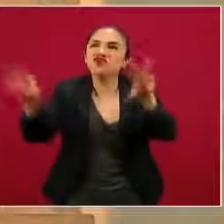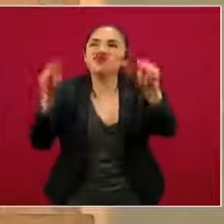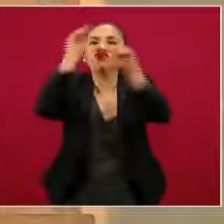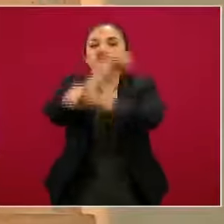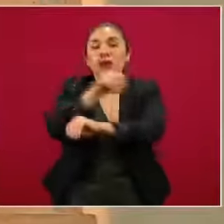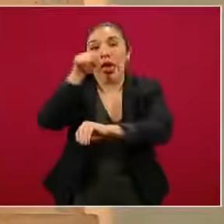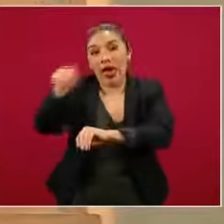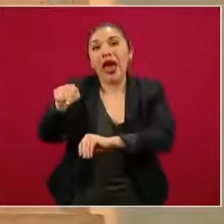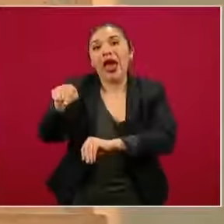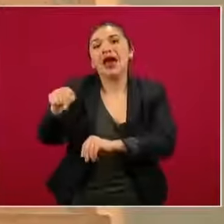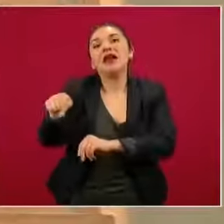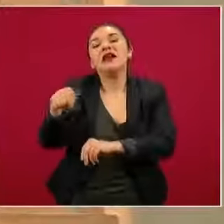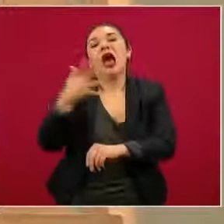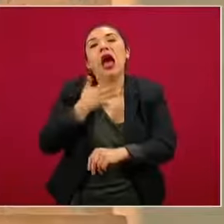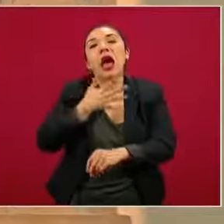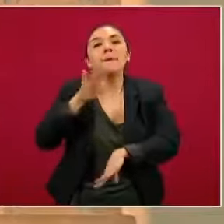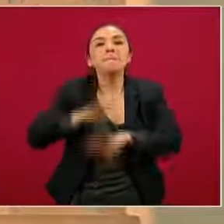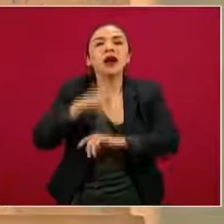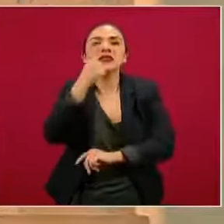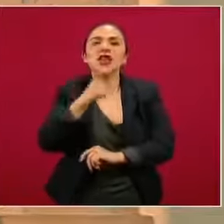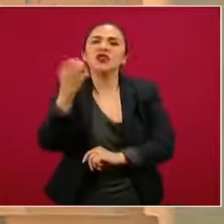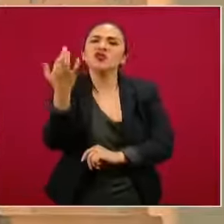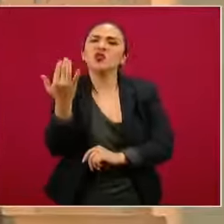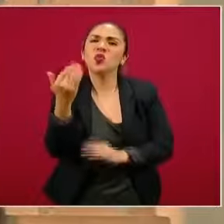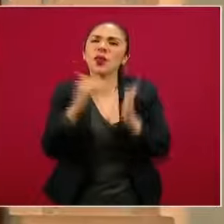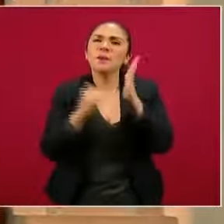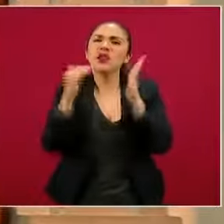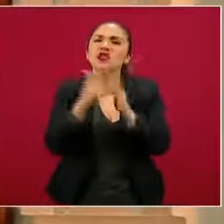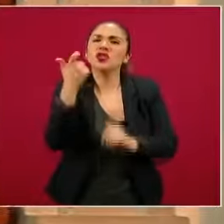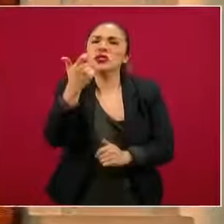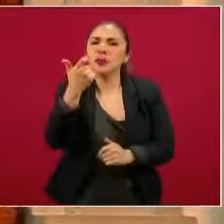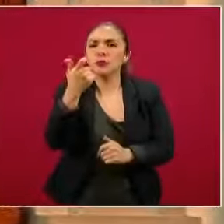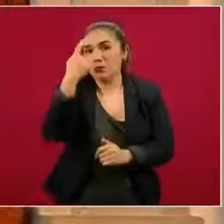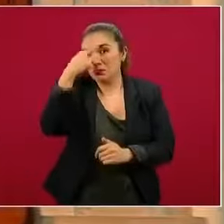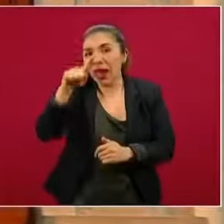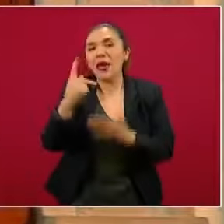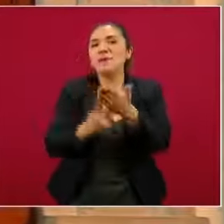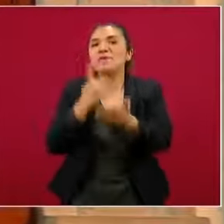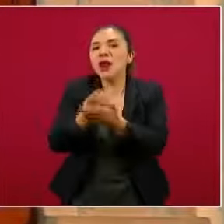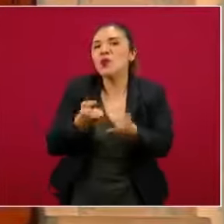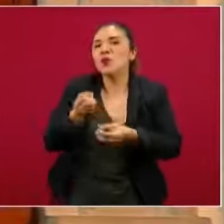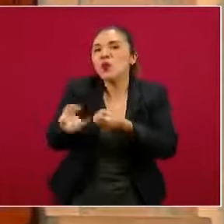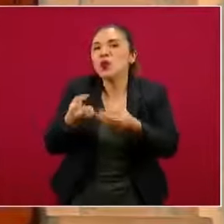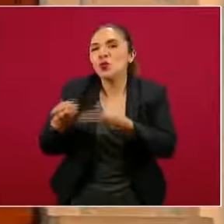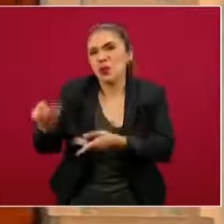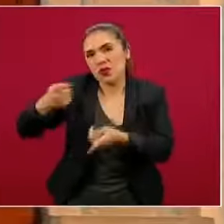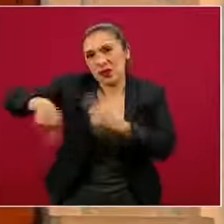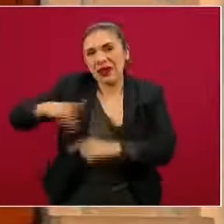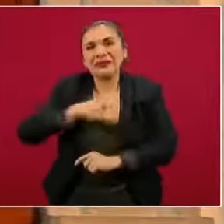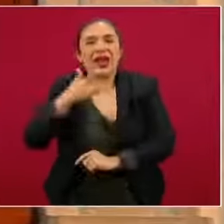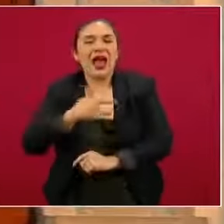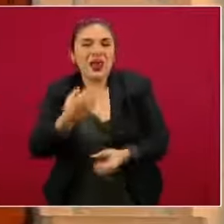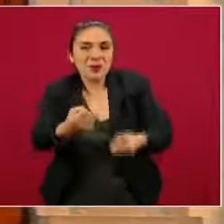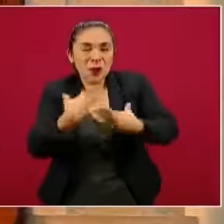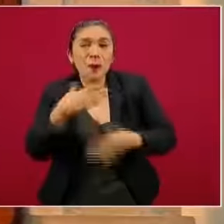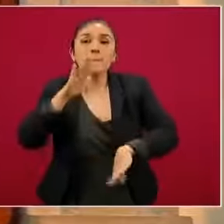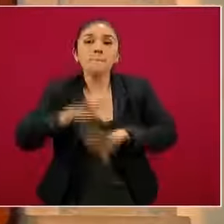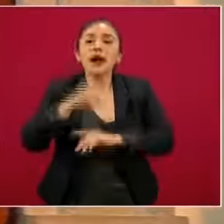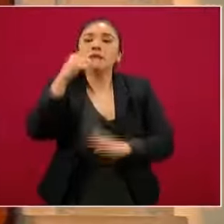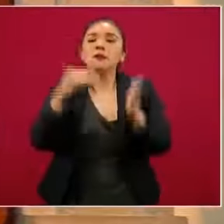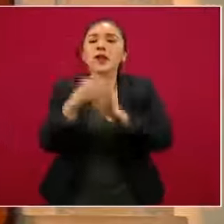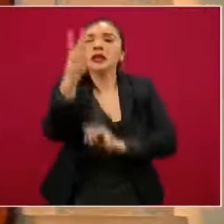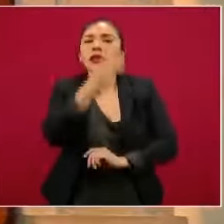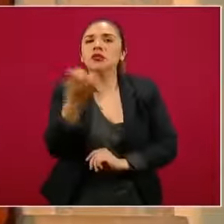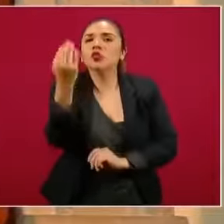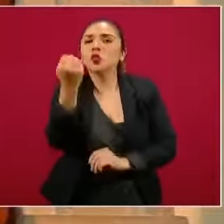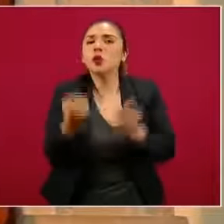cual ha significado una erogación de más de 150 millones de pesos de estímulo económico, además de 1,309